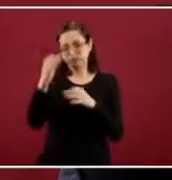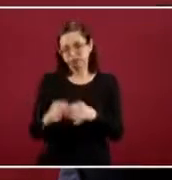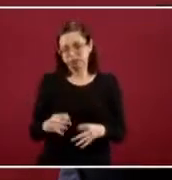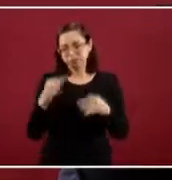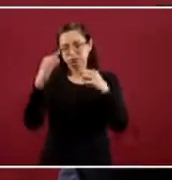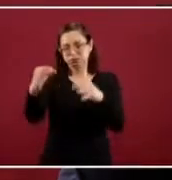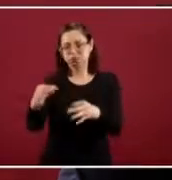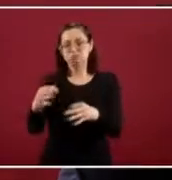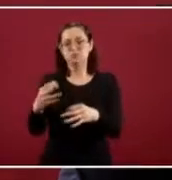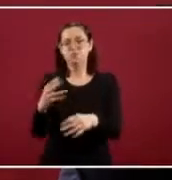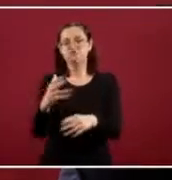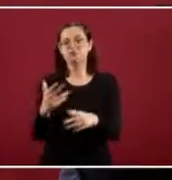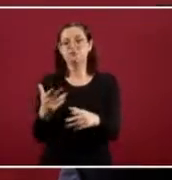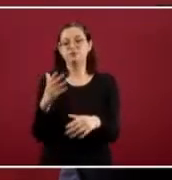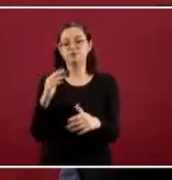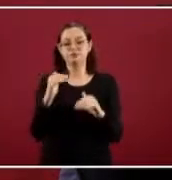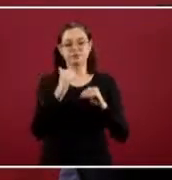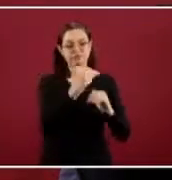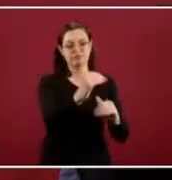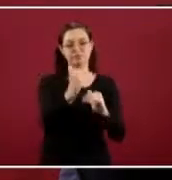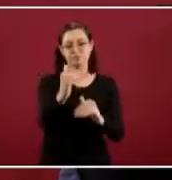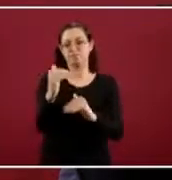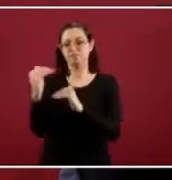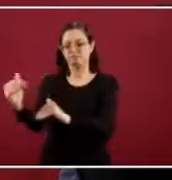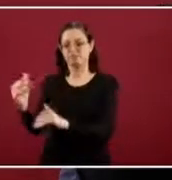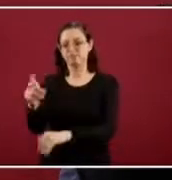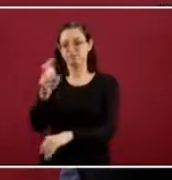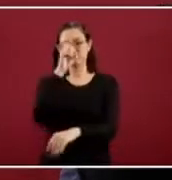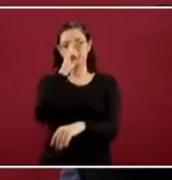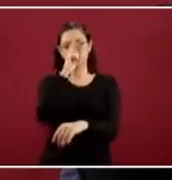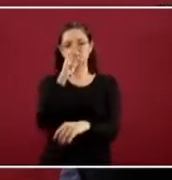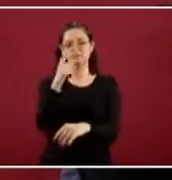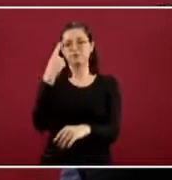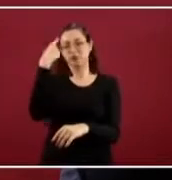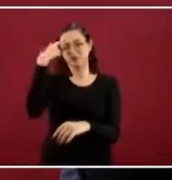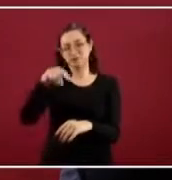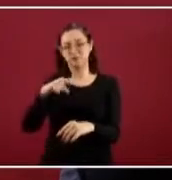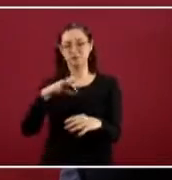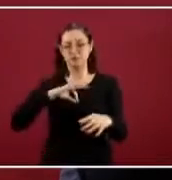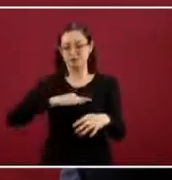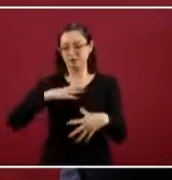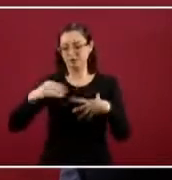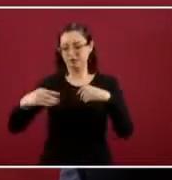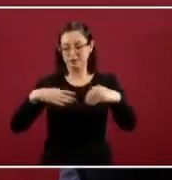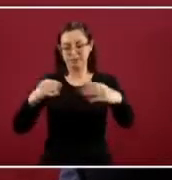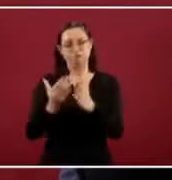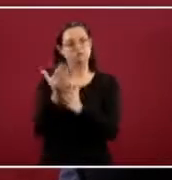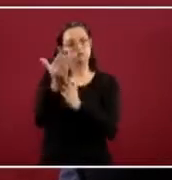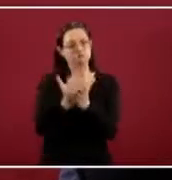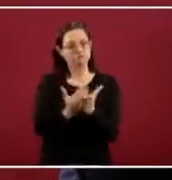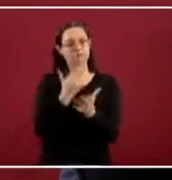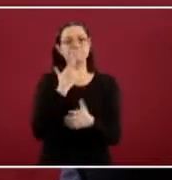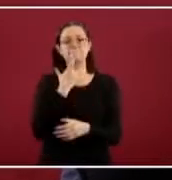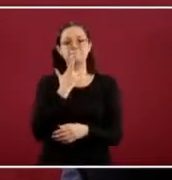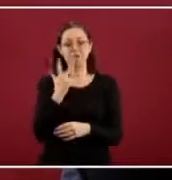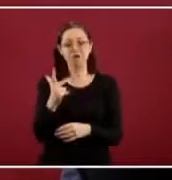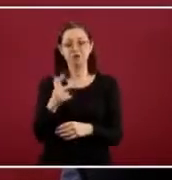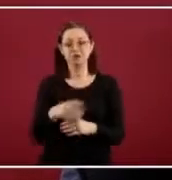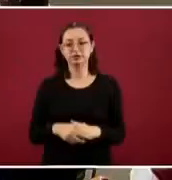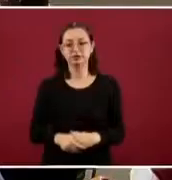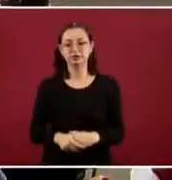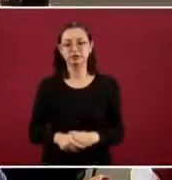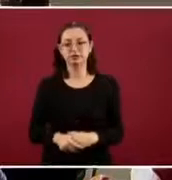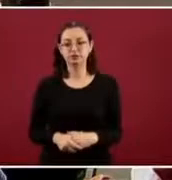serie de restricciones para que sea más efectiva. En ese sentido, en